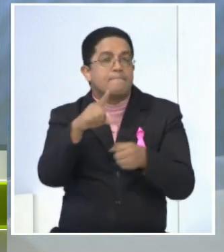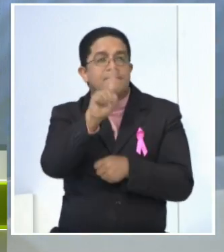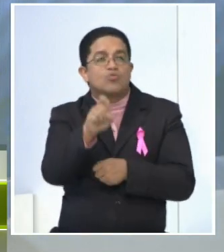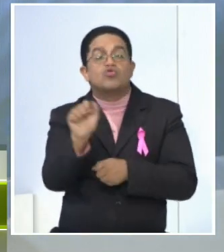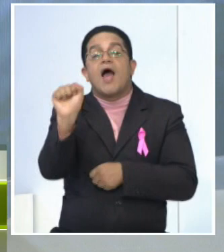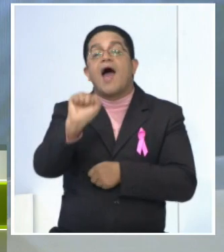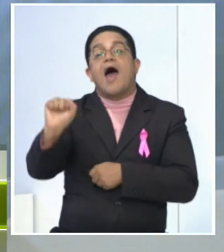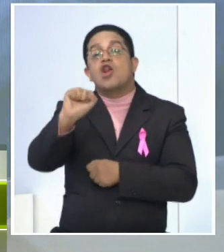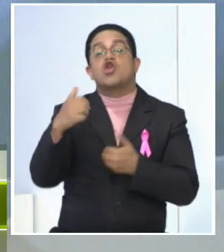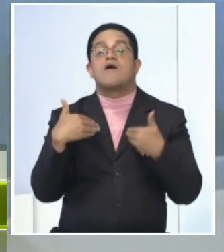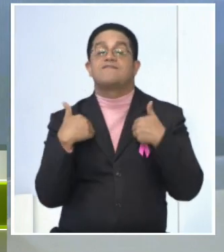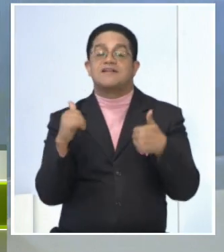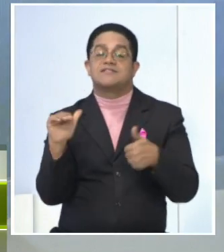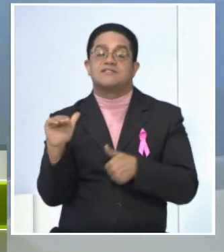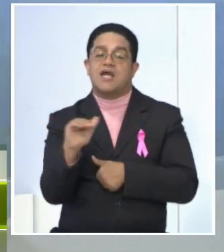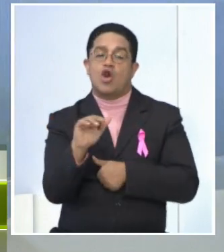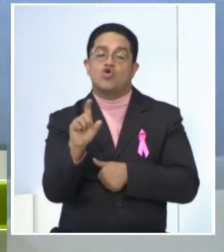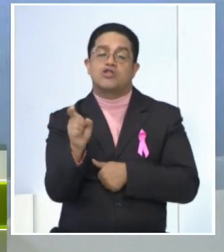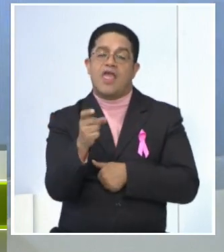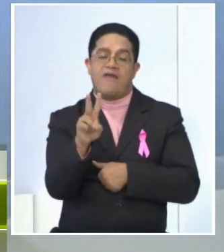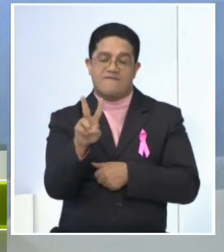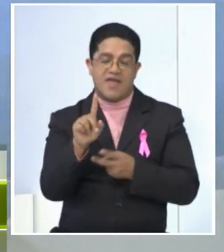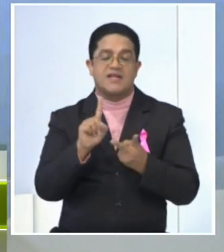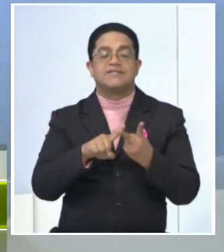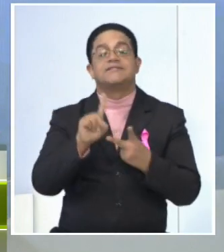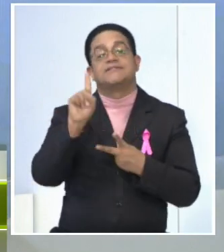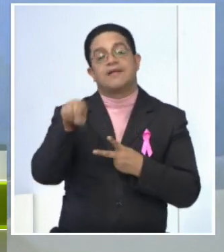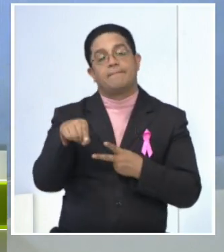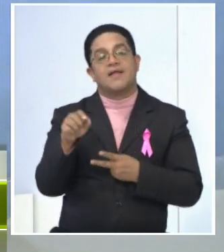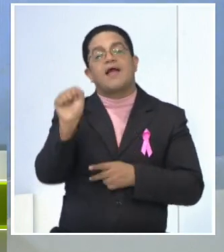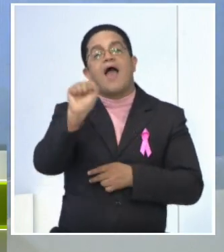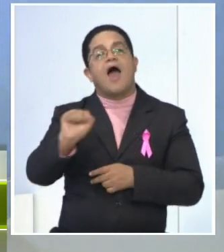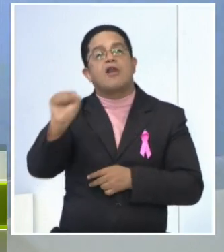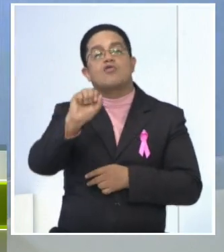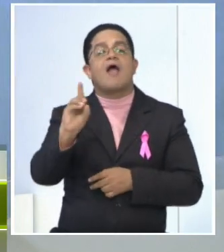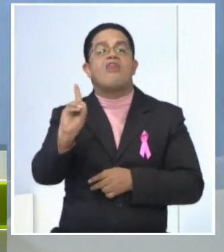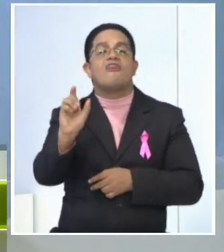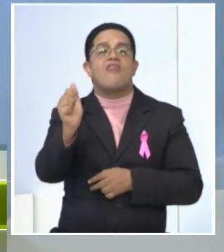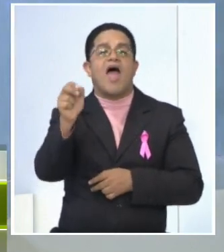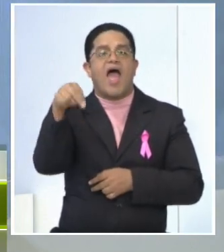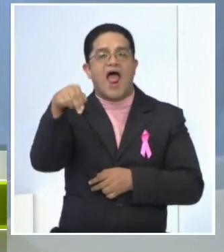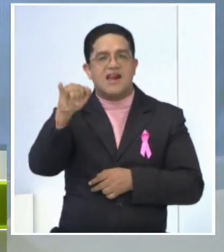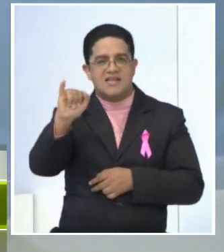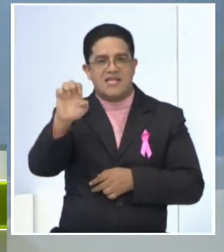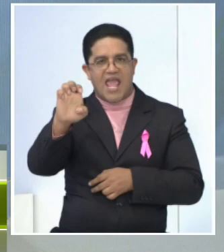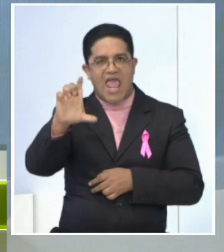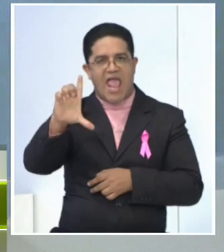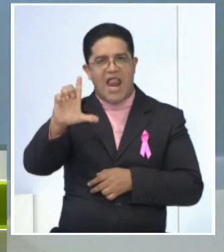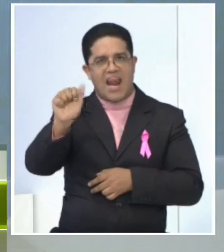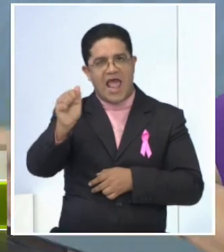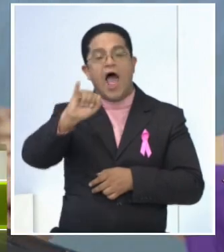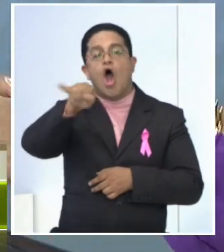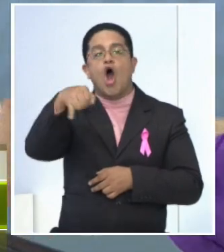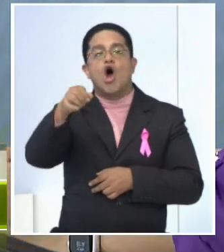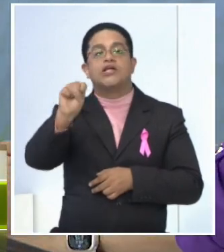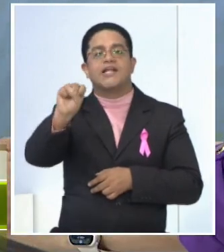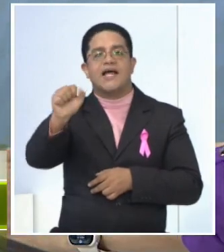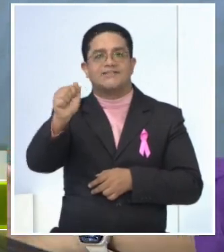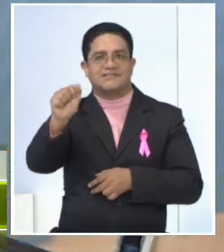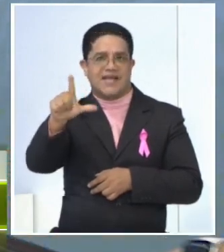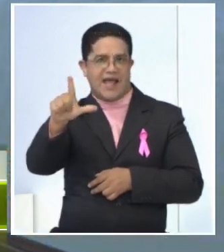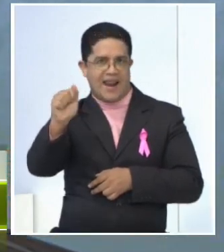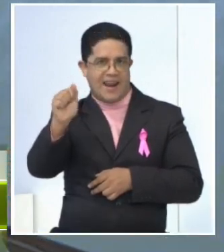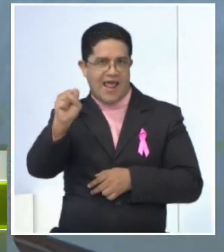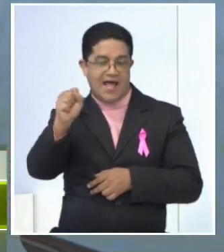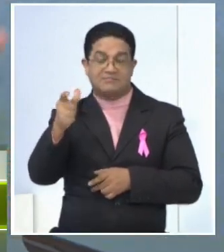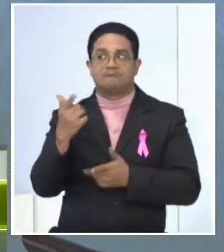por @salud_gb y en nuestro Instagram Live por @DanielaJSalas en conjunto con nuestra especialista. Gracias por acompañarnos el día de hoy.